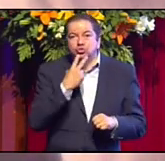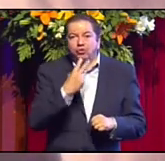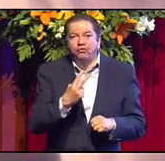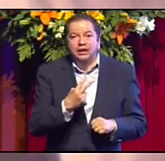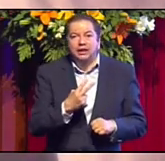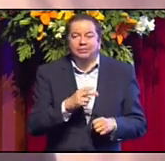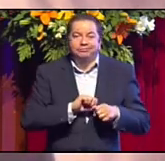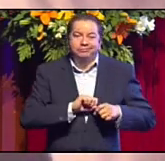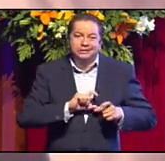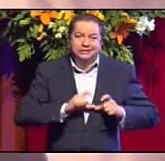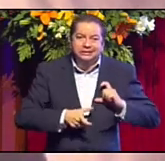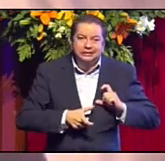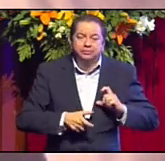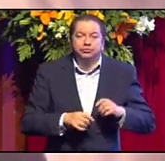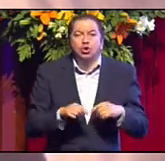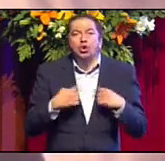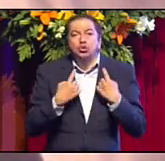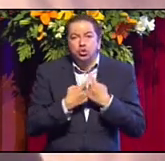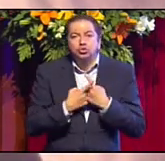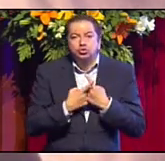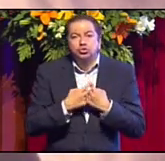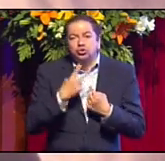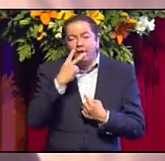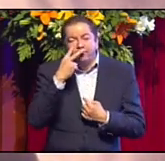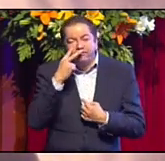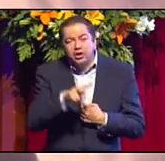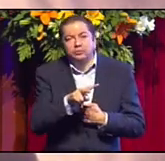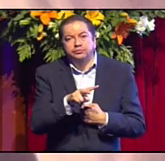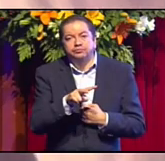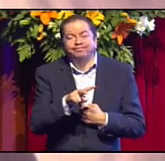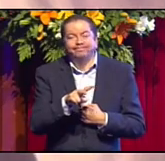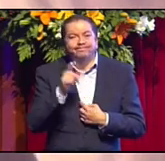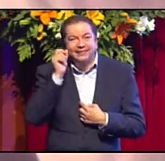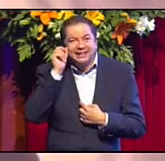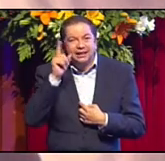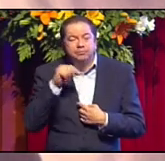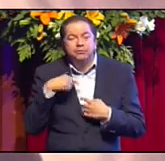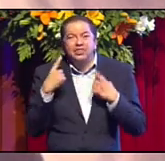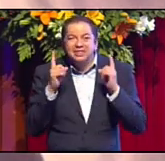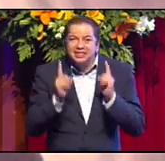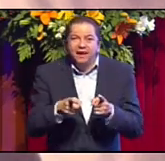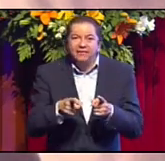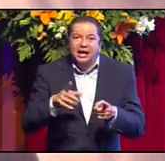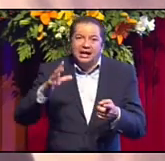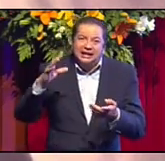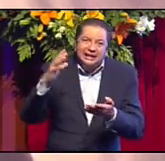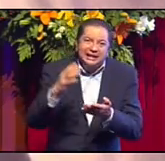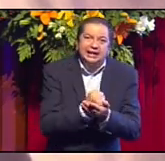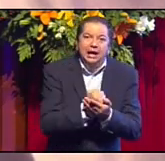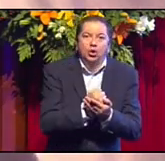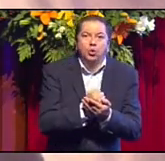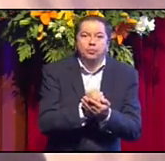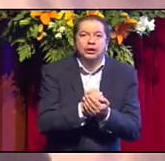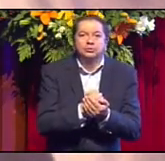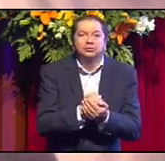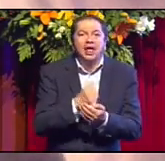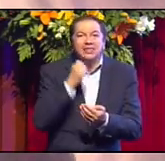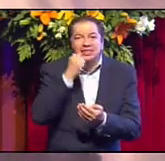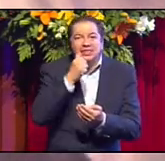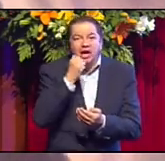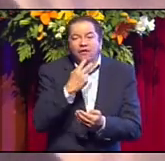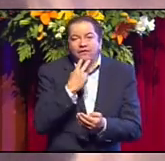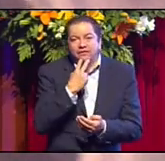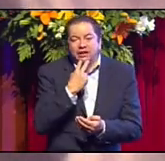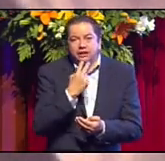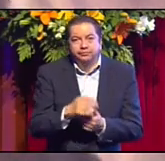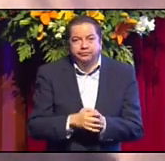Creo que de alguna manera lo palpitamos, lo visualizamos. Teníamos que recuperar el diario de vivir. Y